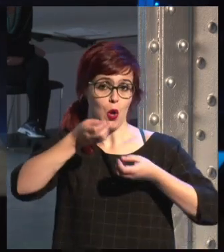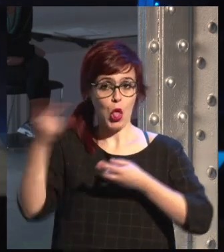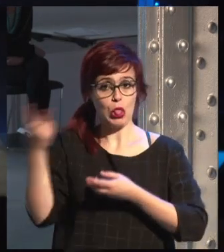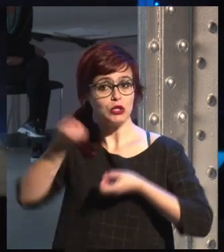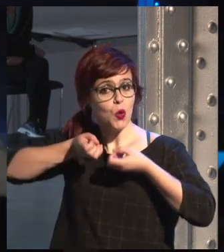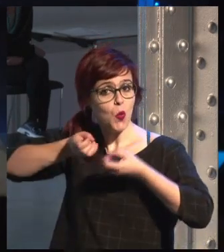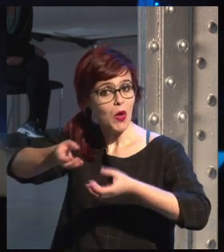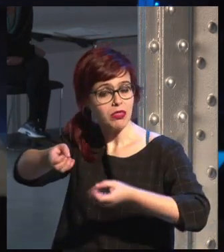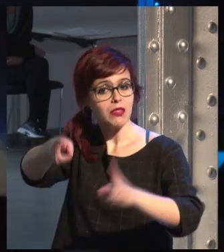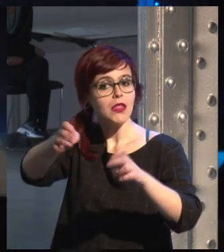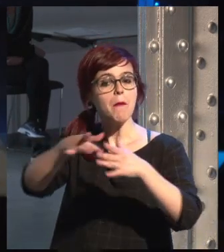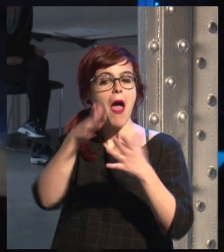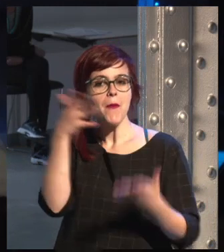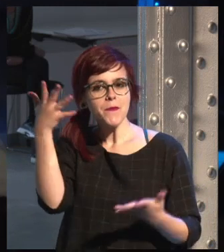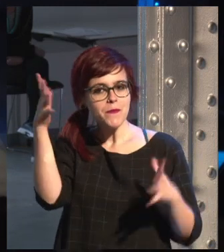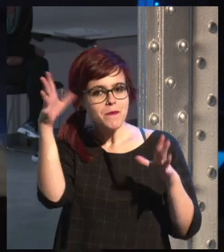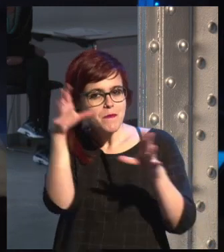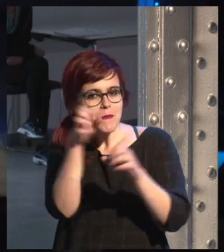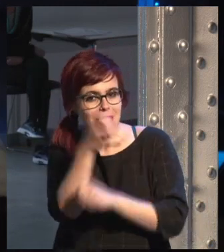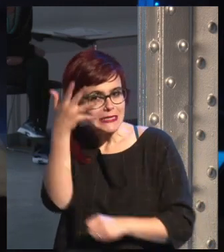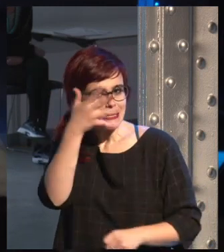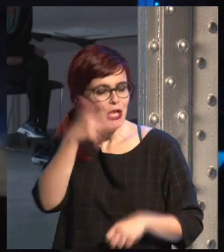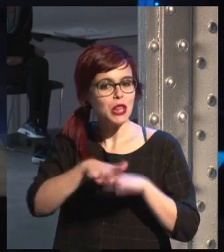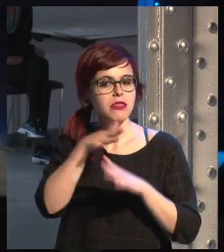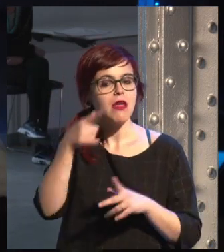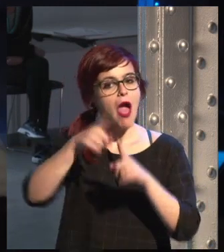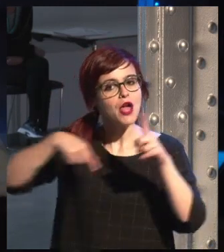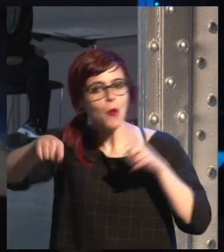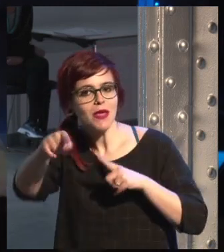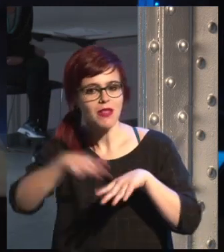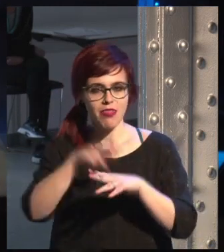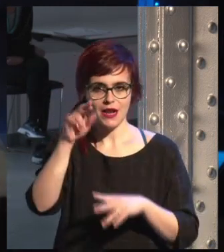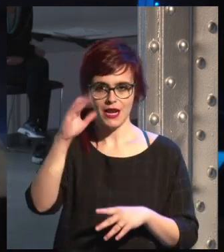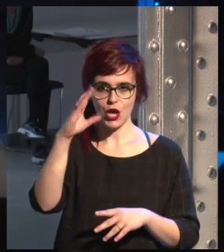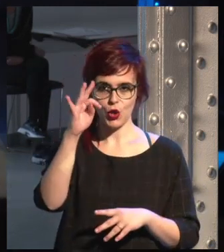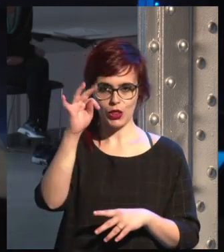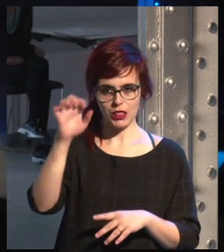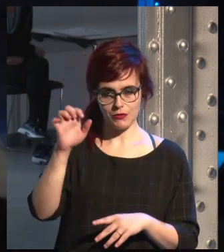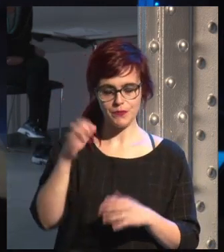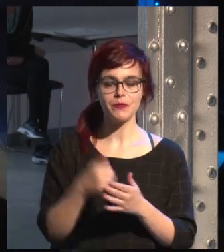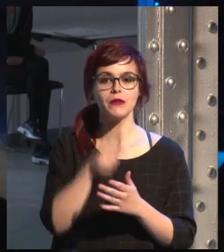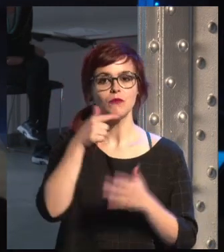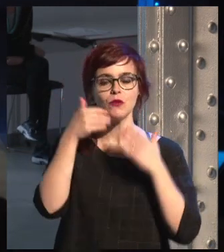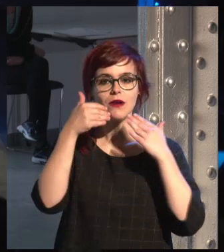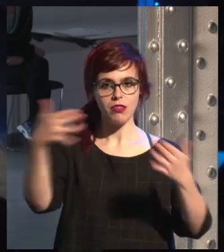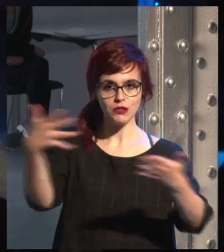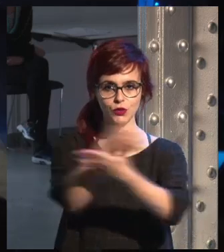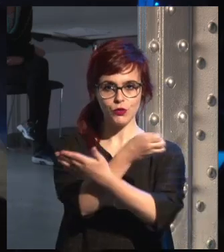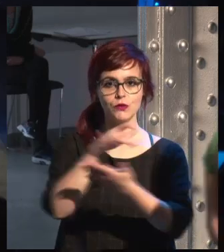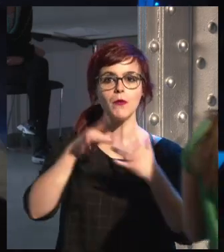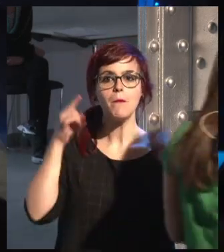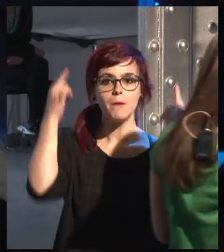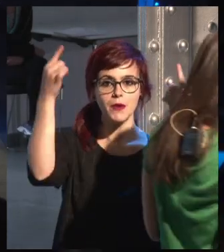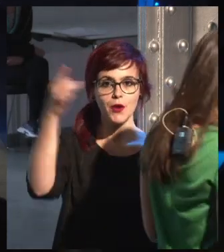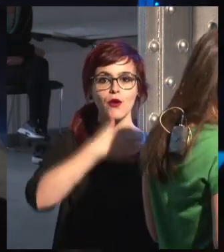en este misterio de la encomienda de Ricote. Bueno, muchas gracias. Bueno, buenas tardes a todos. Bueno, yo en primer lugar